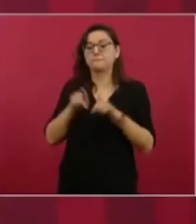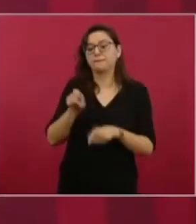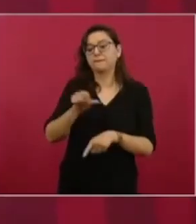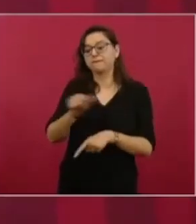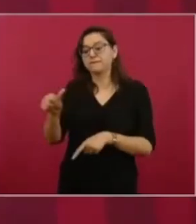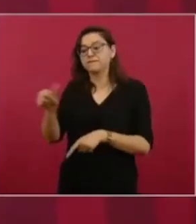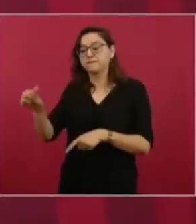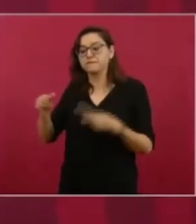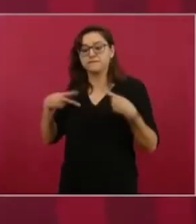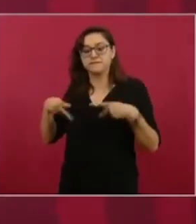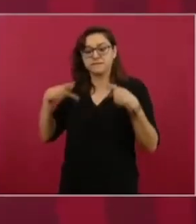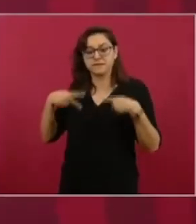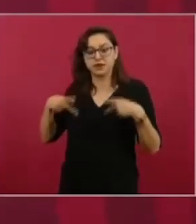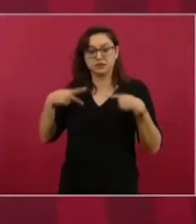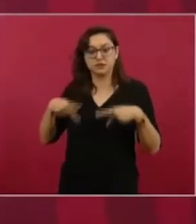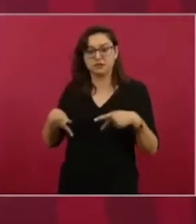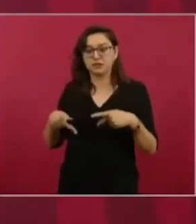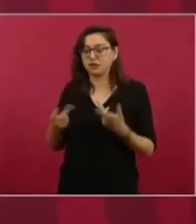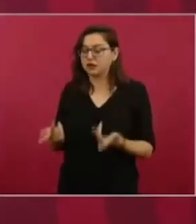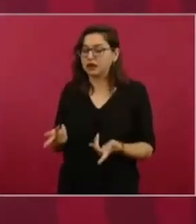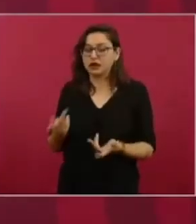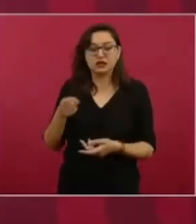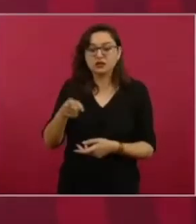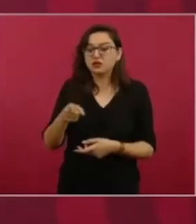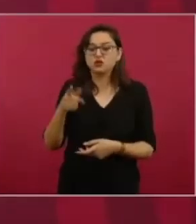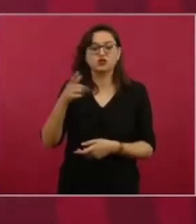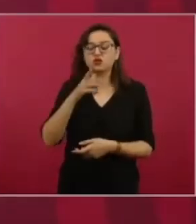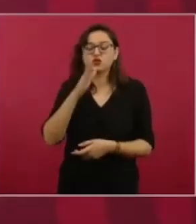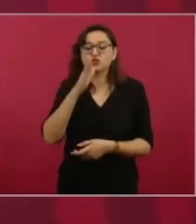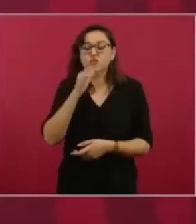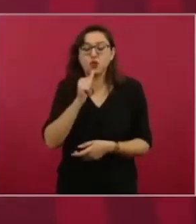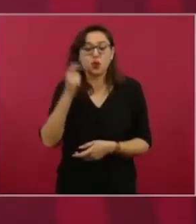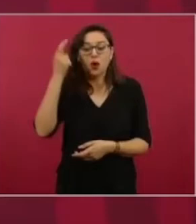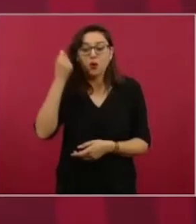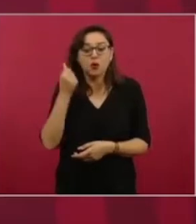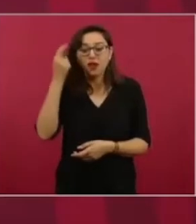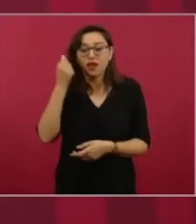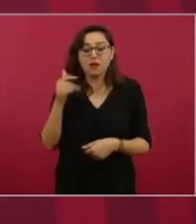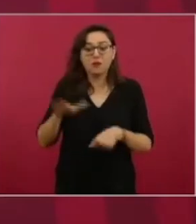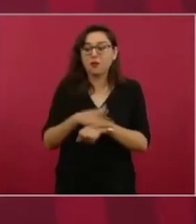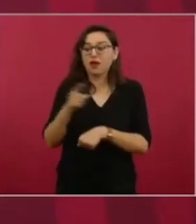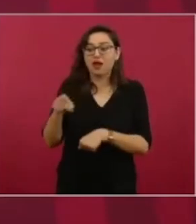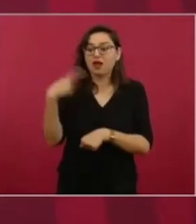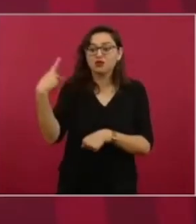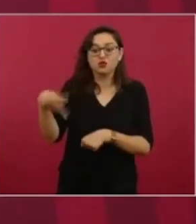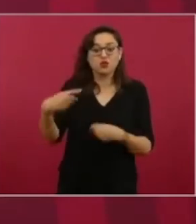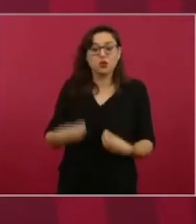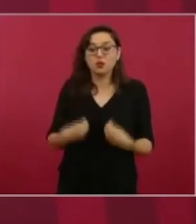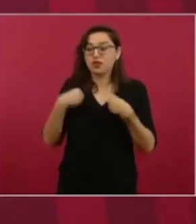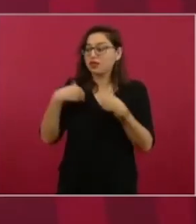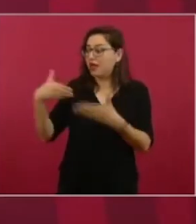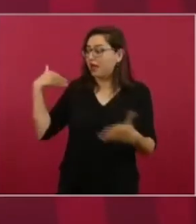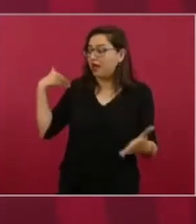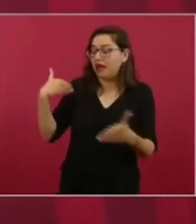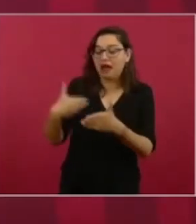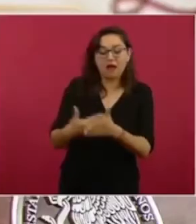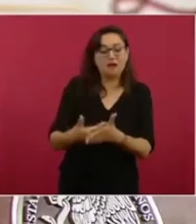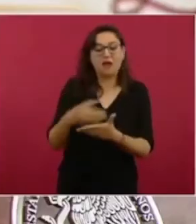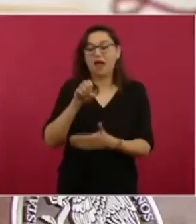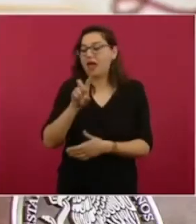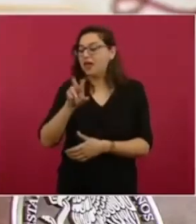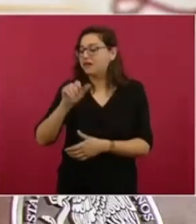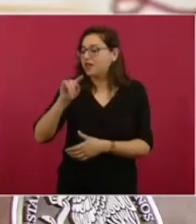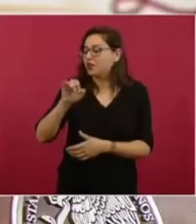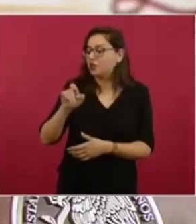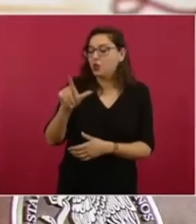otros no tienen prestaciones sociales porque no tienen un puesto. Tuvieron la oportunidad a él,